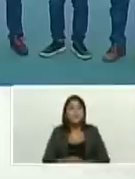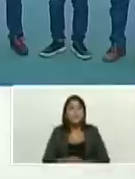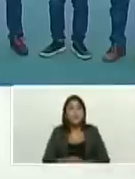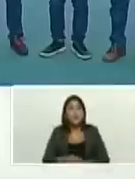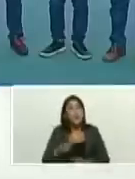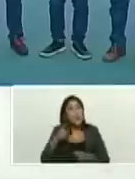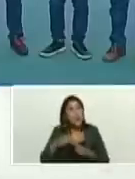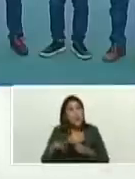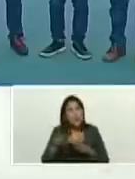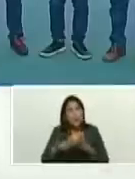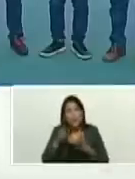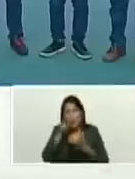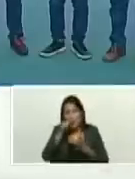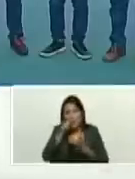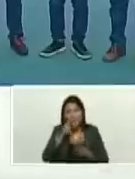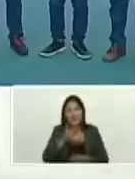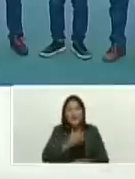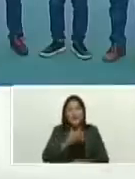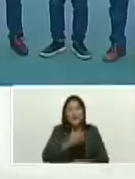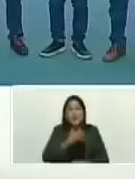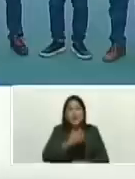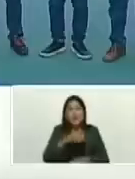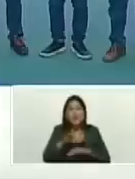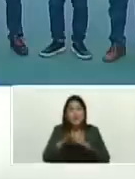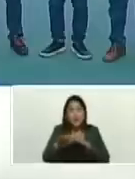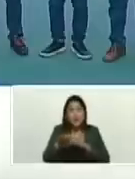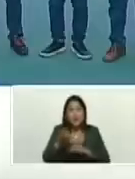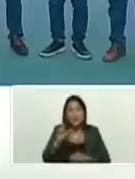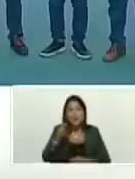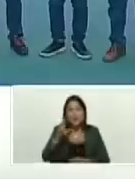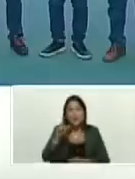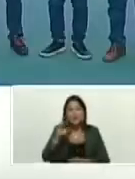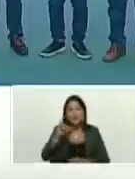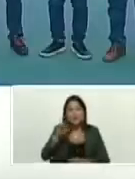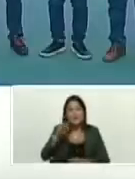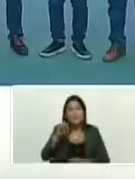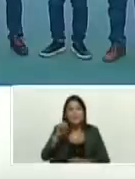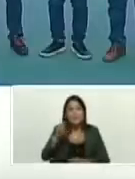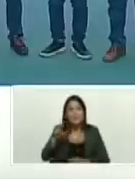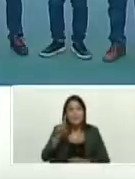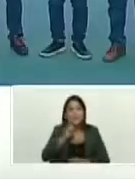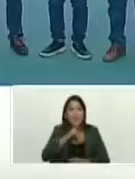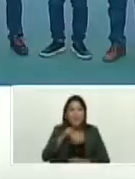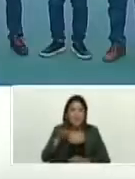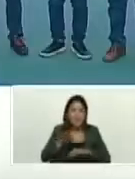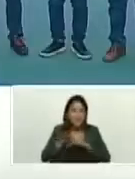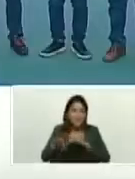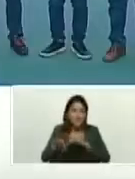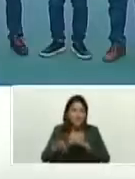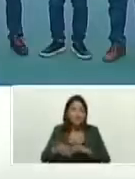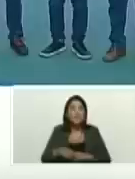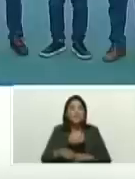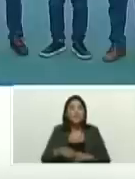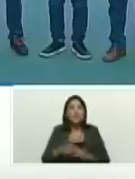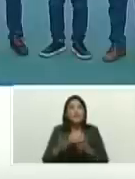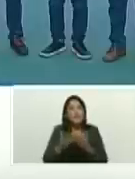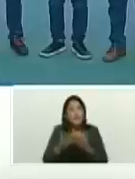Zambrano, alcalde del municipio Guásimos, con los estudiantes José Antonio